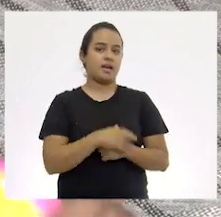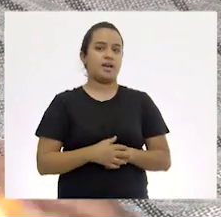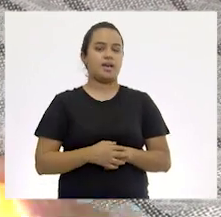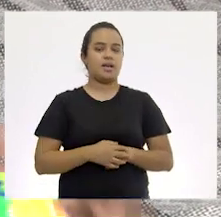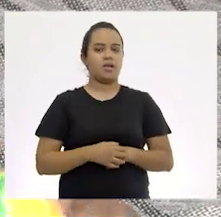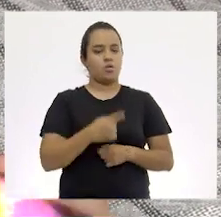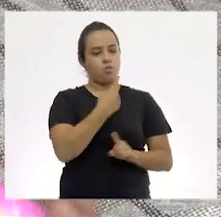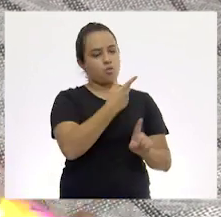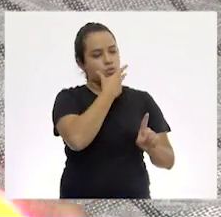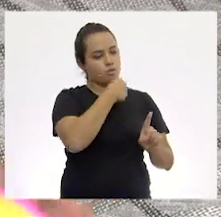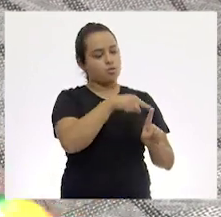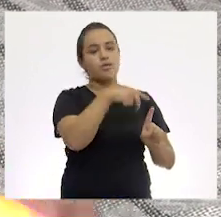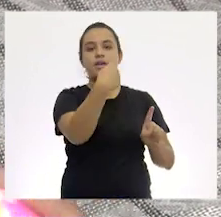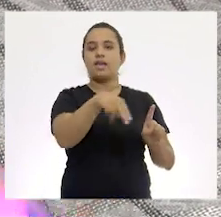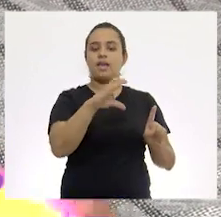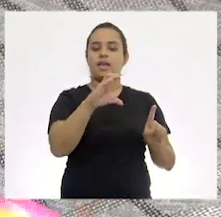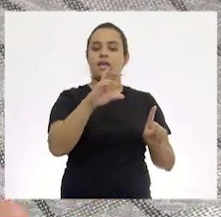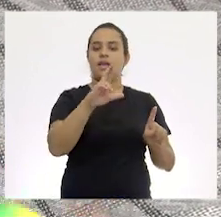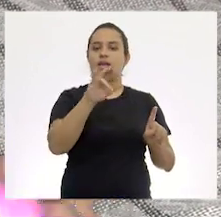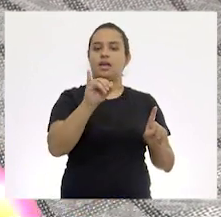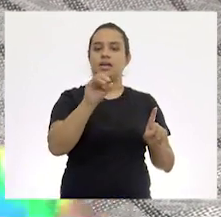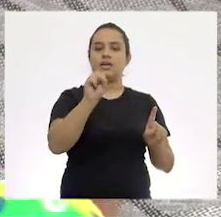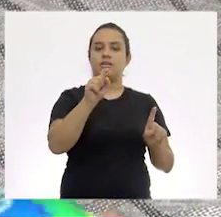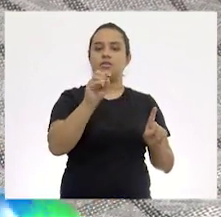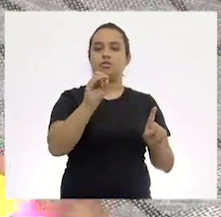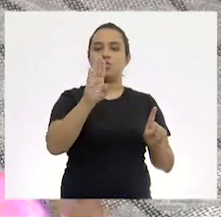muchacho que se llama Cristóbal Colón